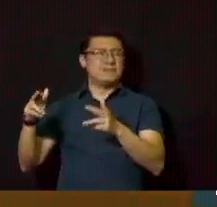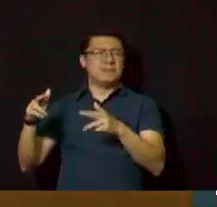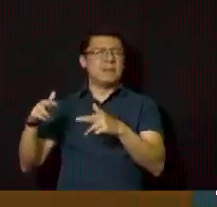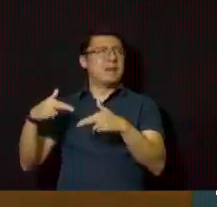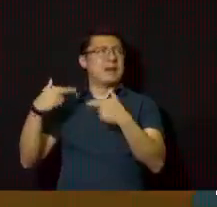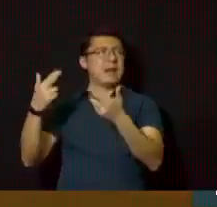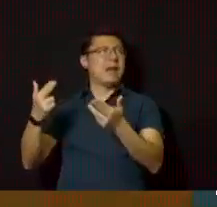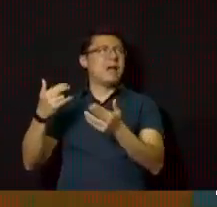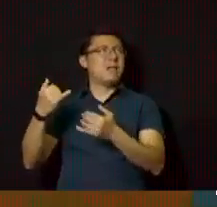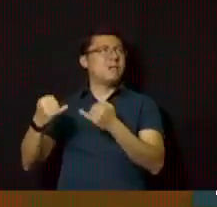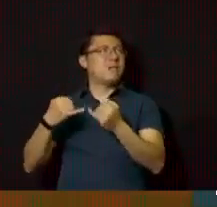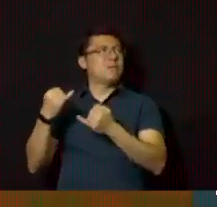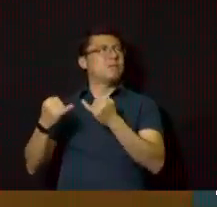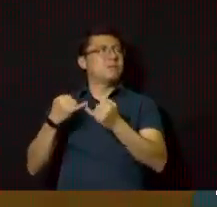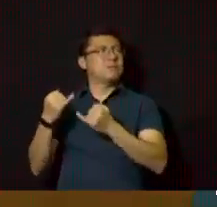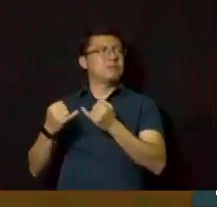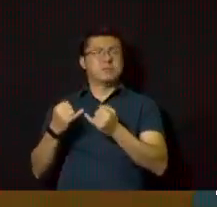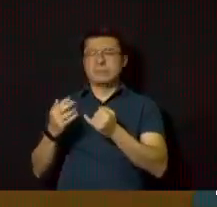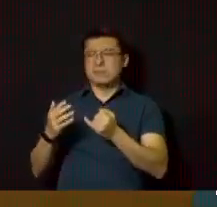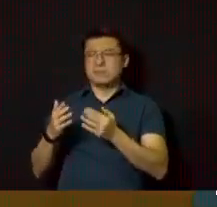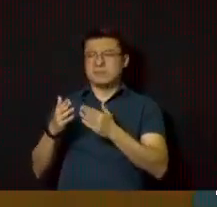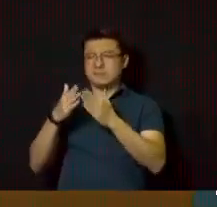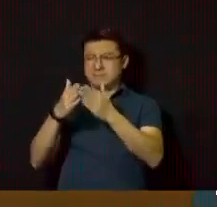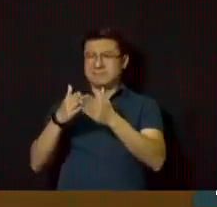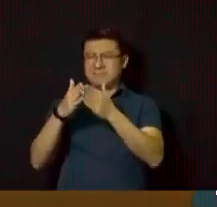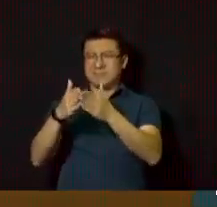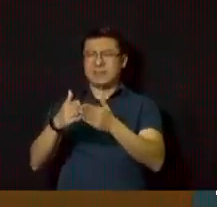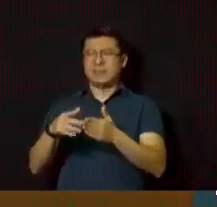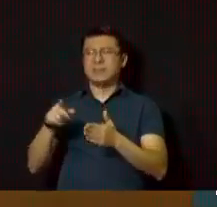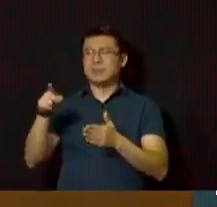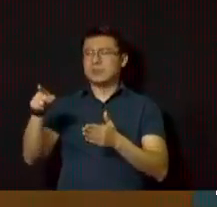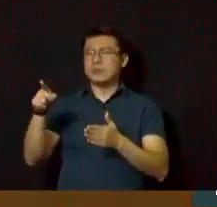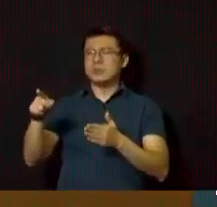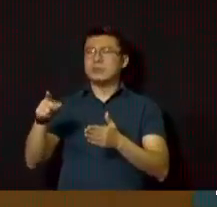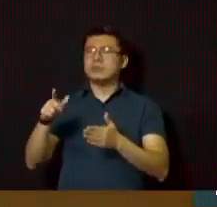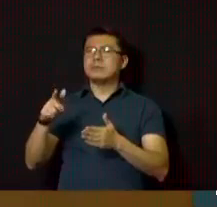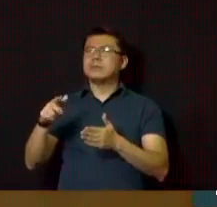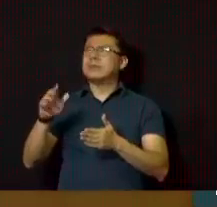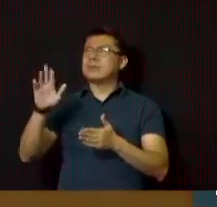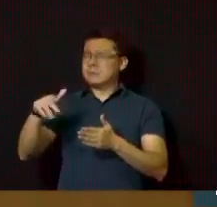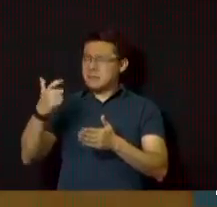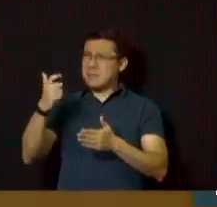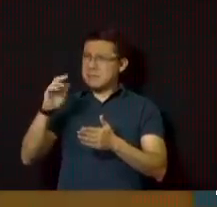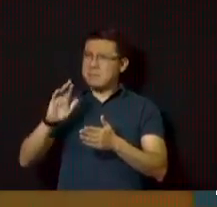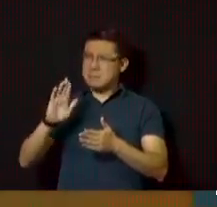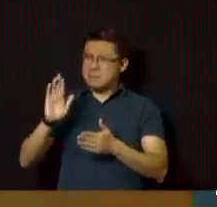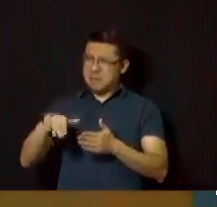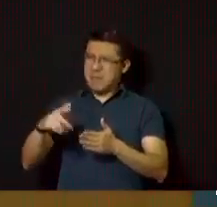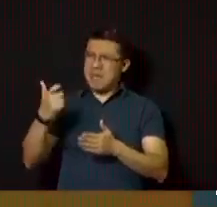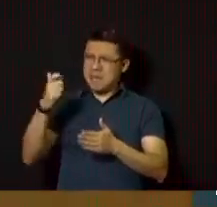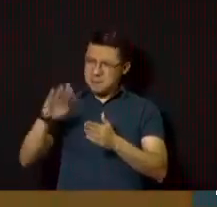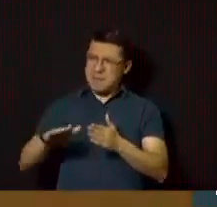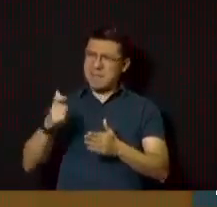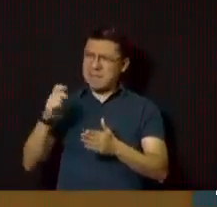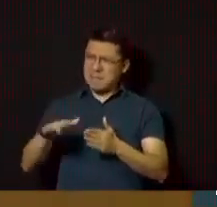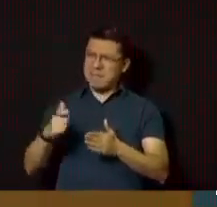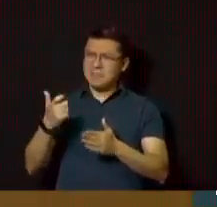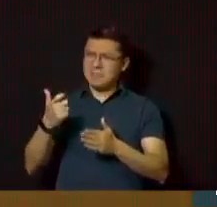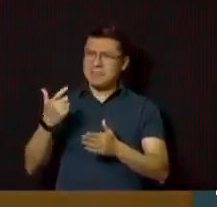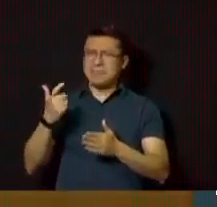ahí en cerca al barco que estaba. Y me acuerdo que tú les pedías rebaja, ¿no? Les pedías rebaja. No, pero dame menos, dame de